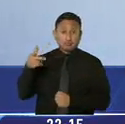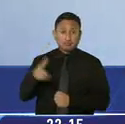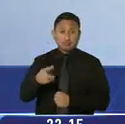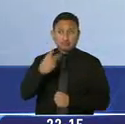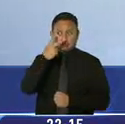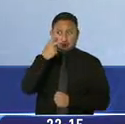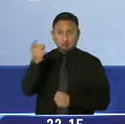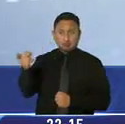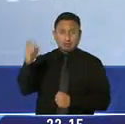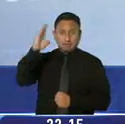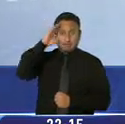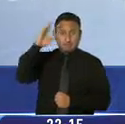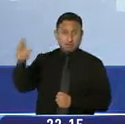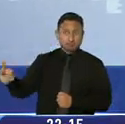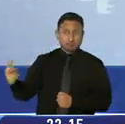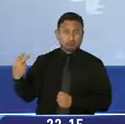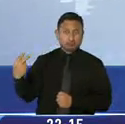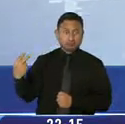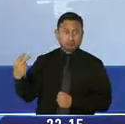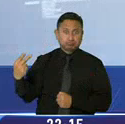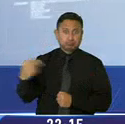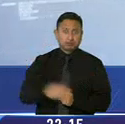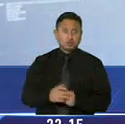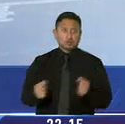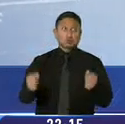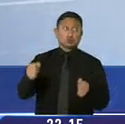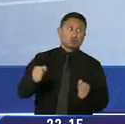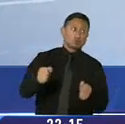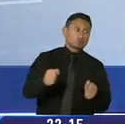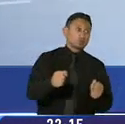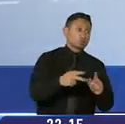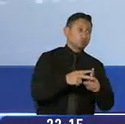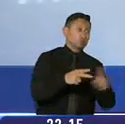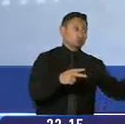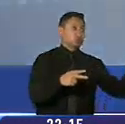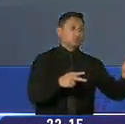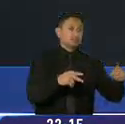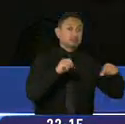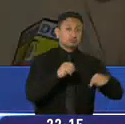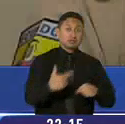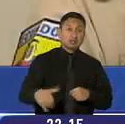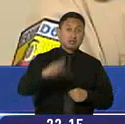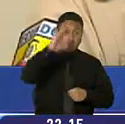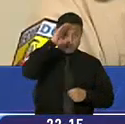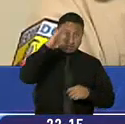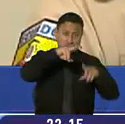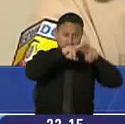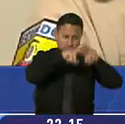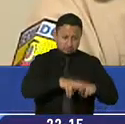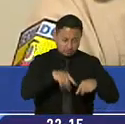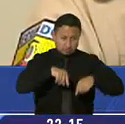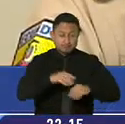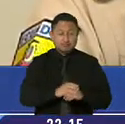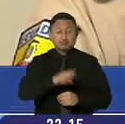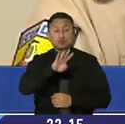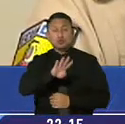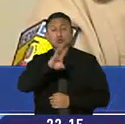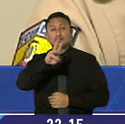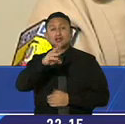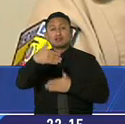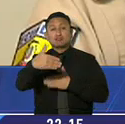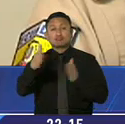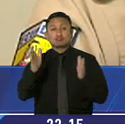presencia policial, se da la fuga, realiza un registro minucioso al interior y encuentran 46 paquetes